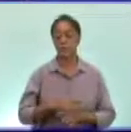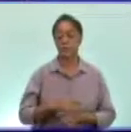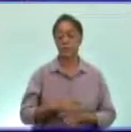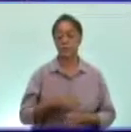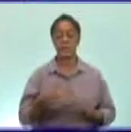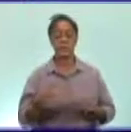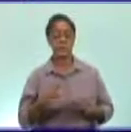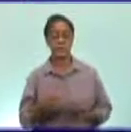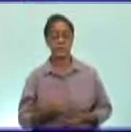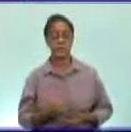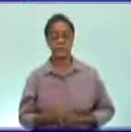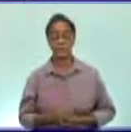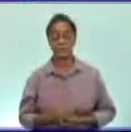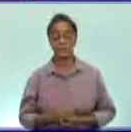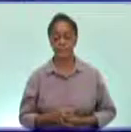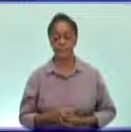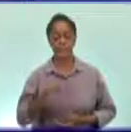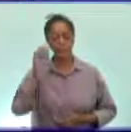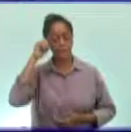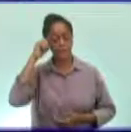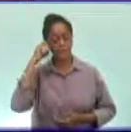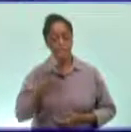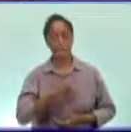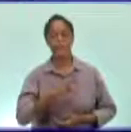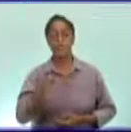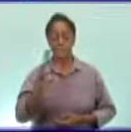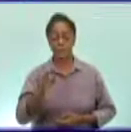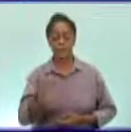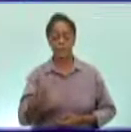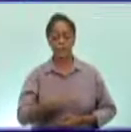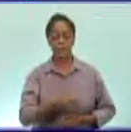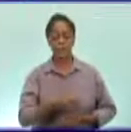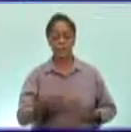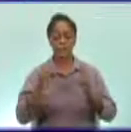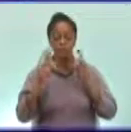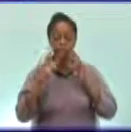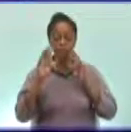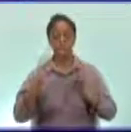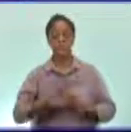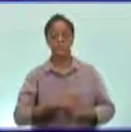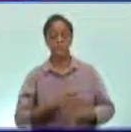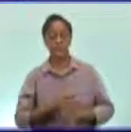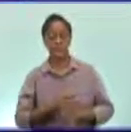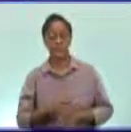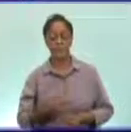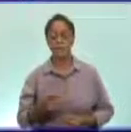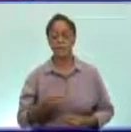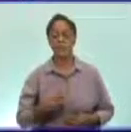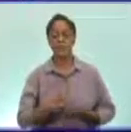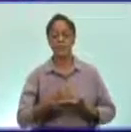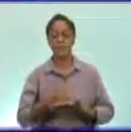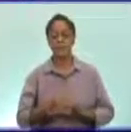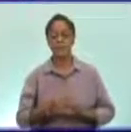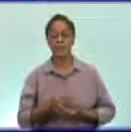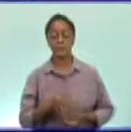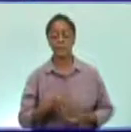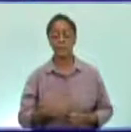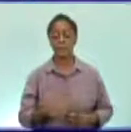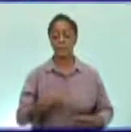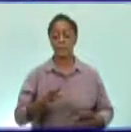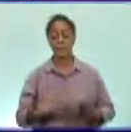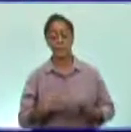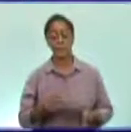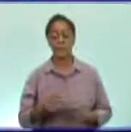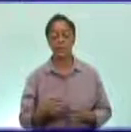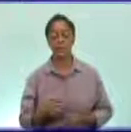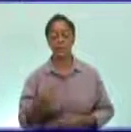somos. Aprendamos a respetar a todos los seres vivos por su diversidad, ya que nos ayuda a mantener el equilibrio